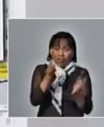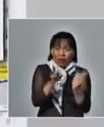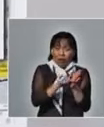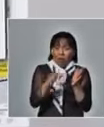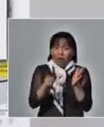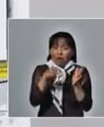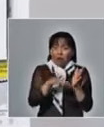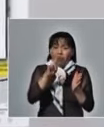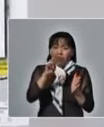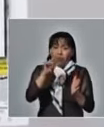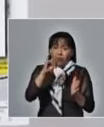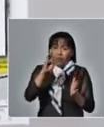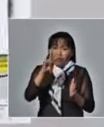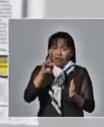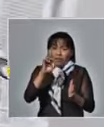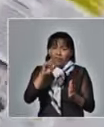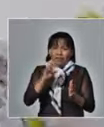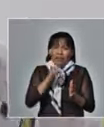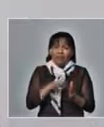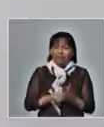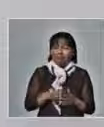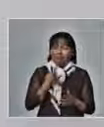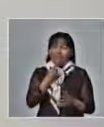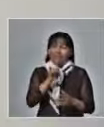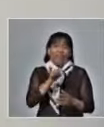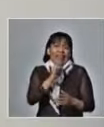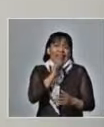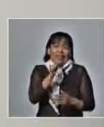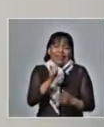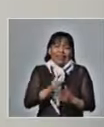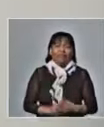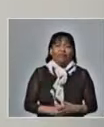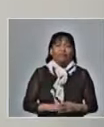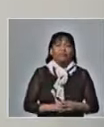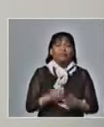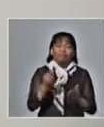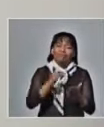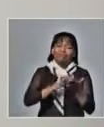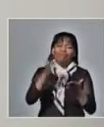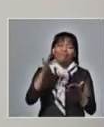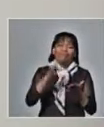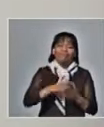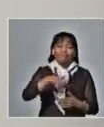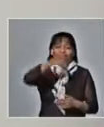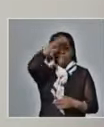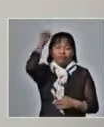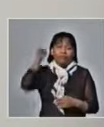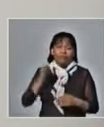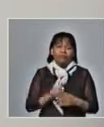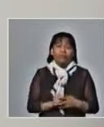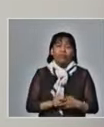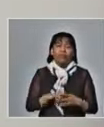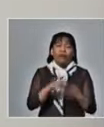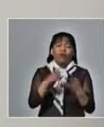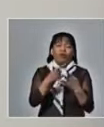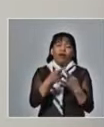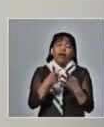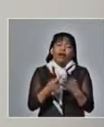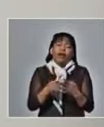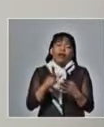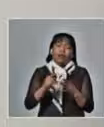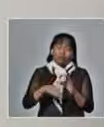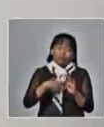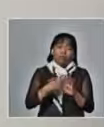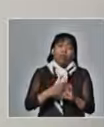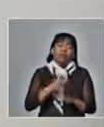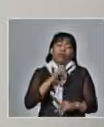no lo ha aclarado hasta el día de hoy. Muchas gracias, candidatos. Cerramos de esta manera el bloque de contrarréplicas y